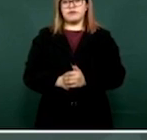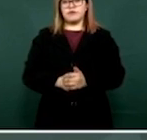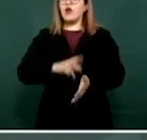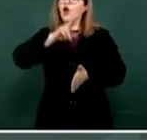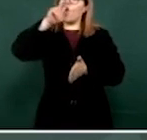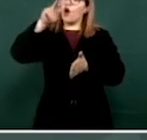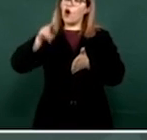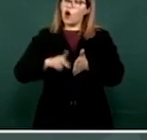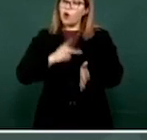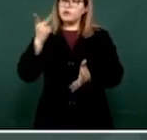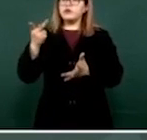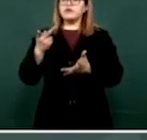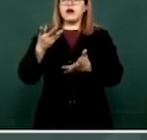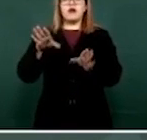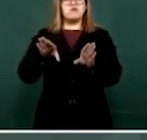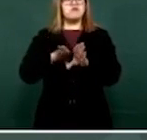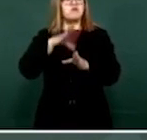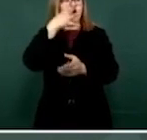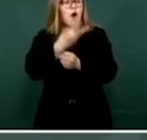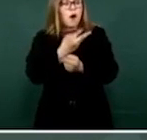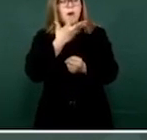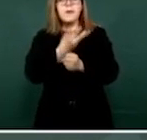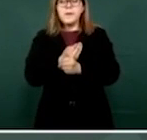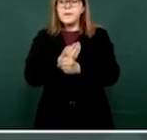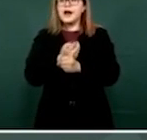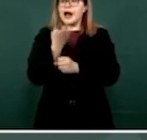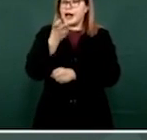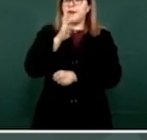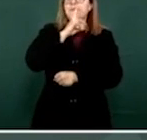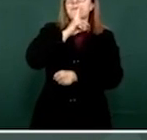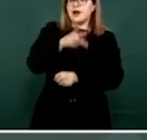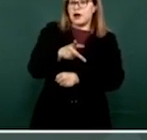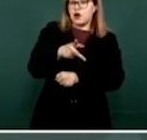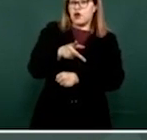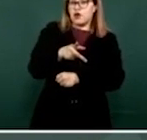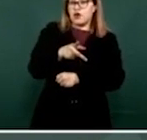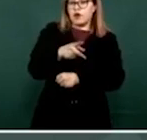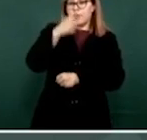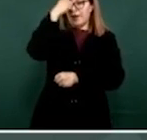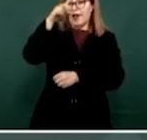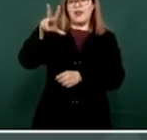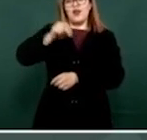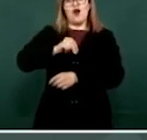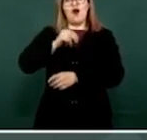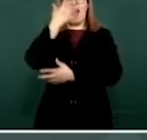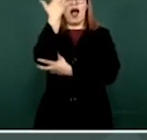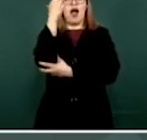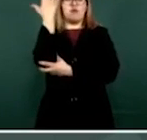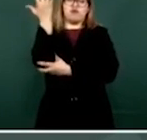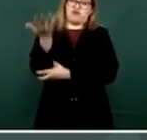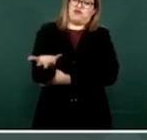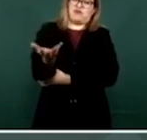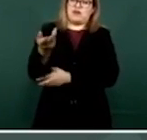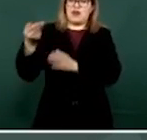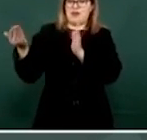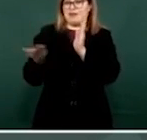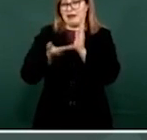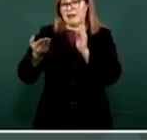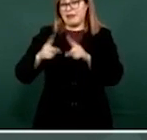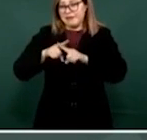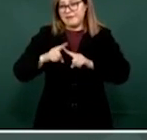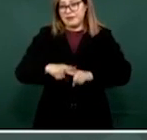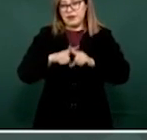reforestar, que eso es lo mejor, el que ya no se siga talando, el que